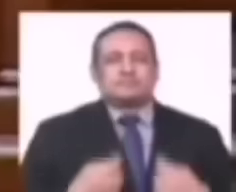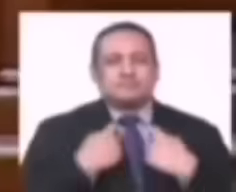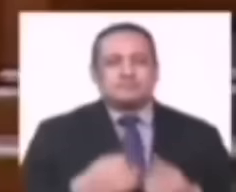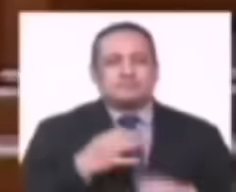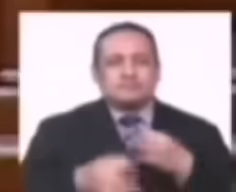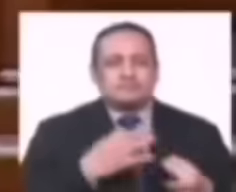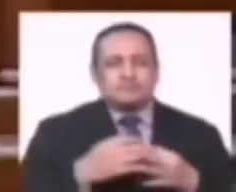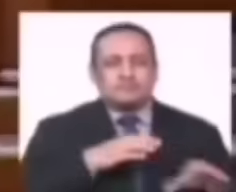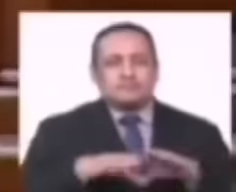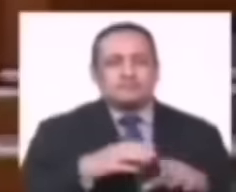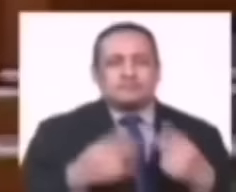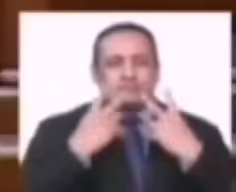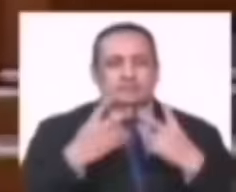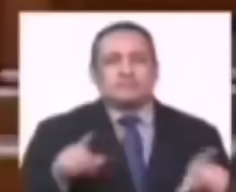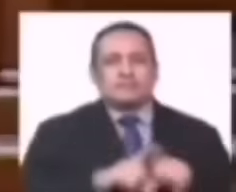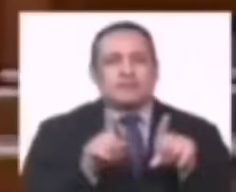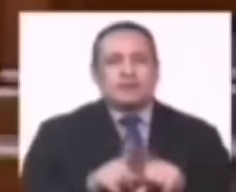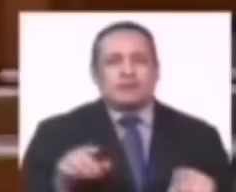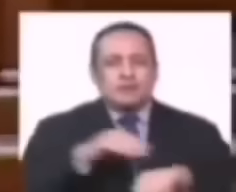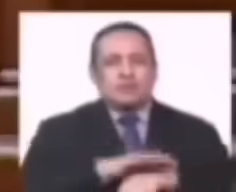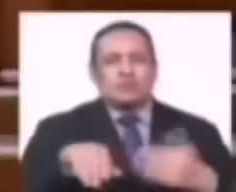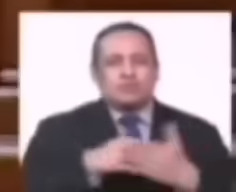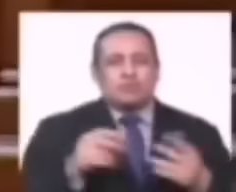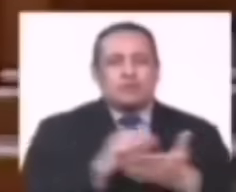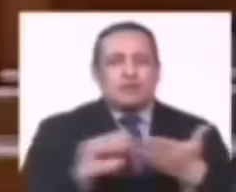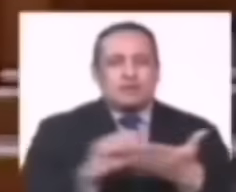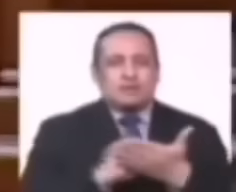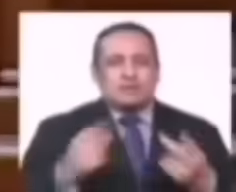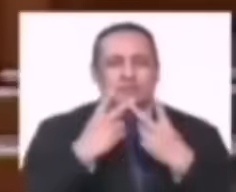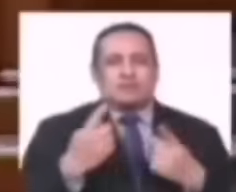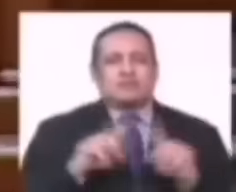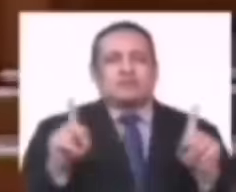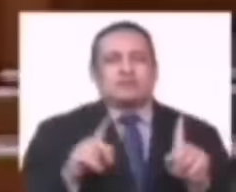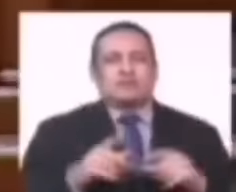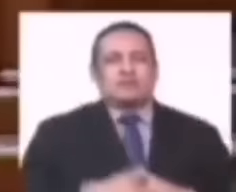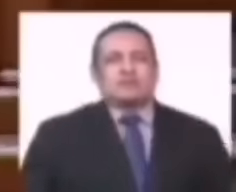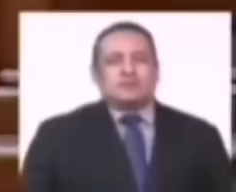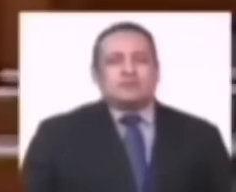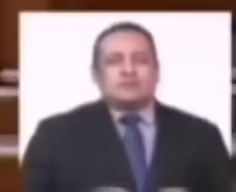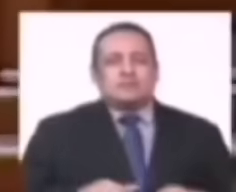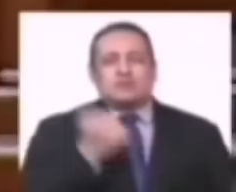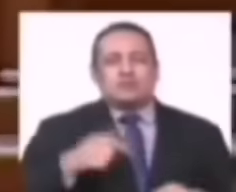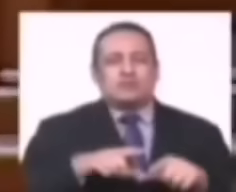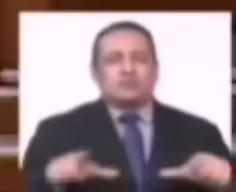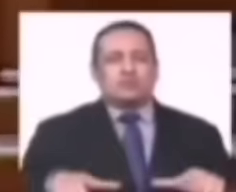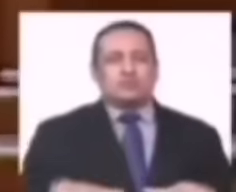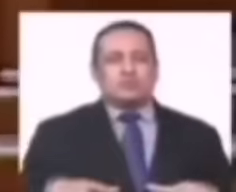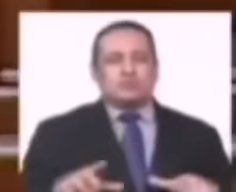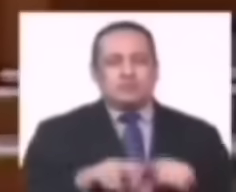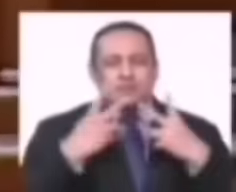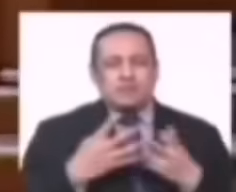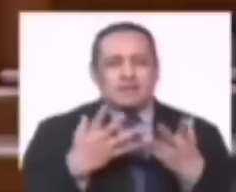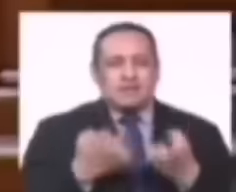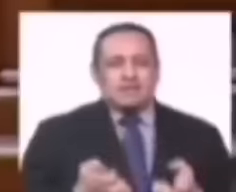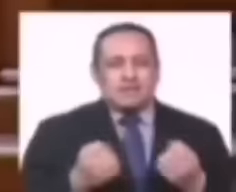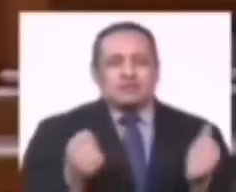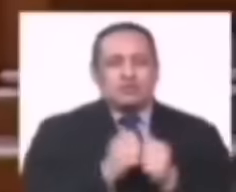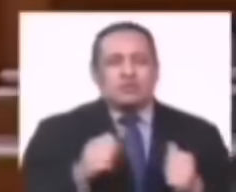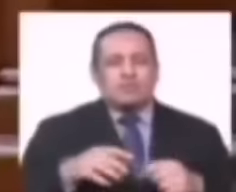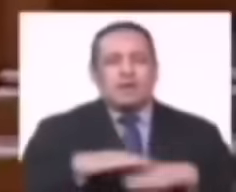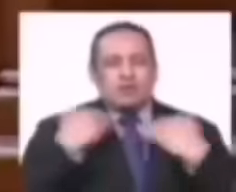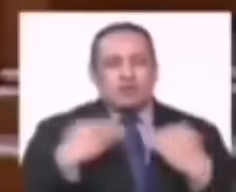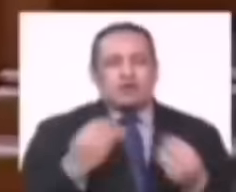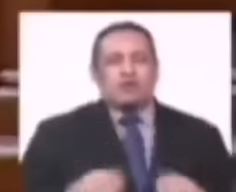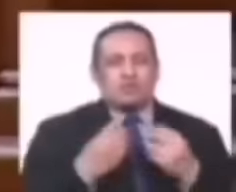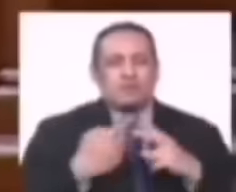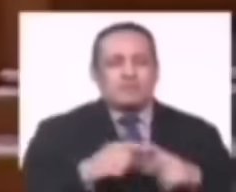hacer ver que estamos obedeciendo a una agenda totalmente extranjera, totalmente que está tratando de socavar, como ha empezado hace